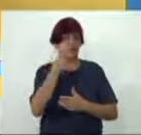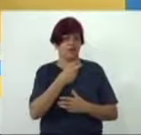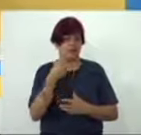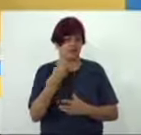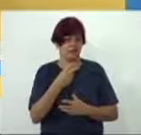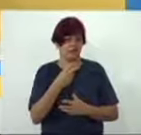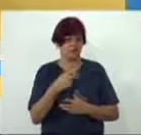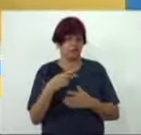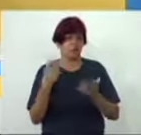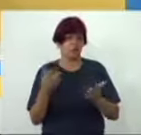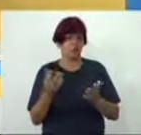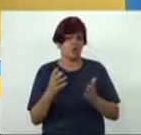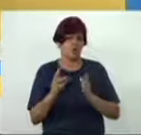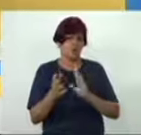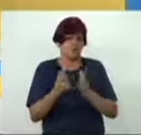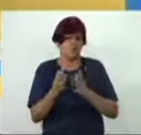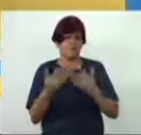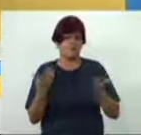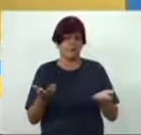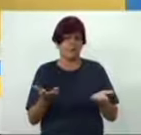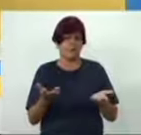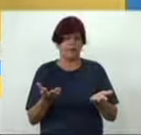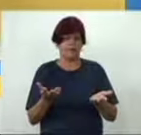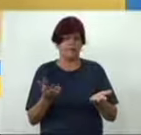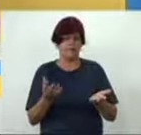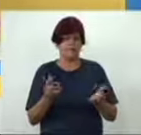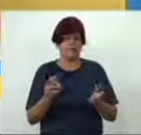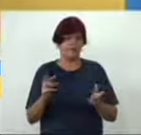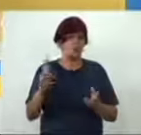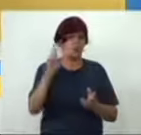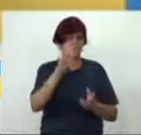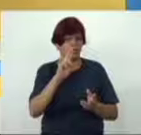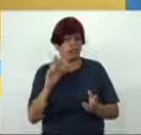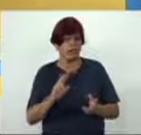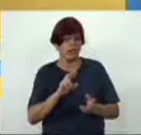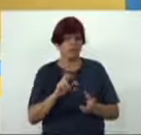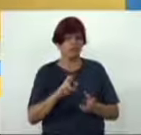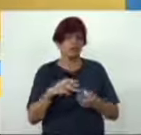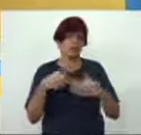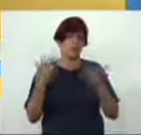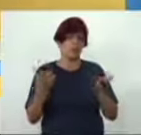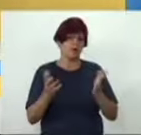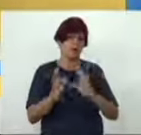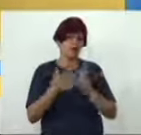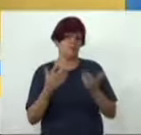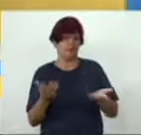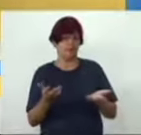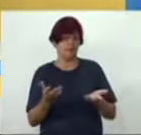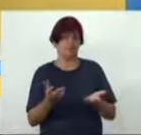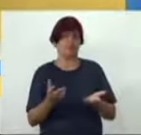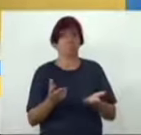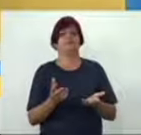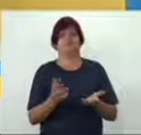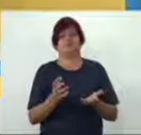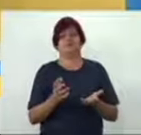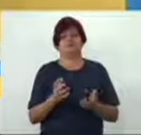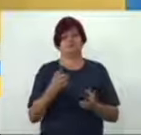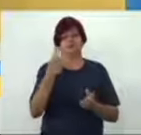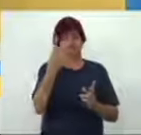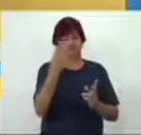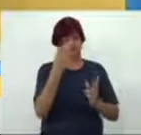cuento, ¿cuál es la metodología de la narración? Si es un relato, ¿cuál es la metodología de hacer un relato? Entonces,